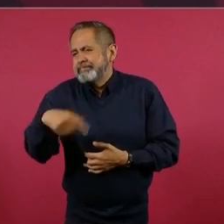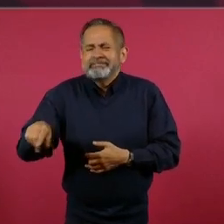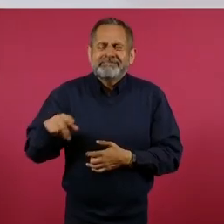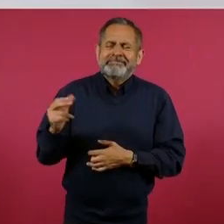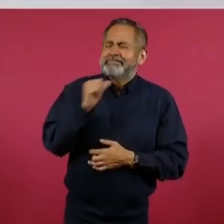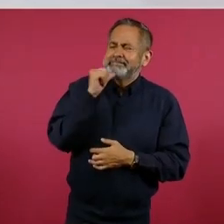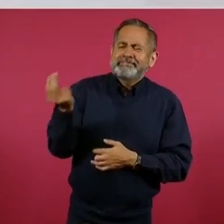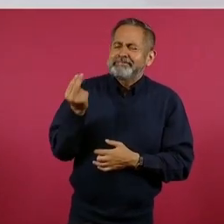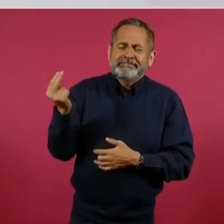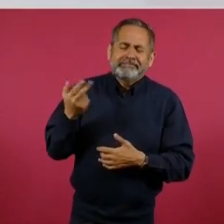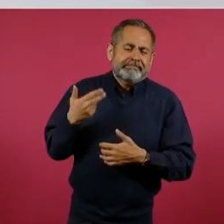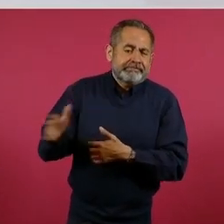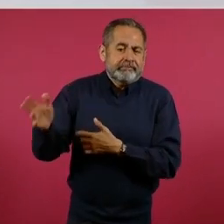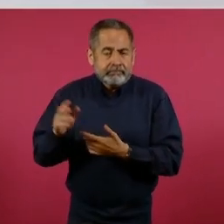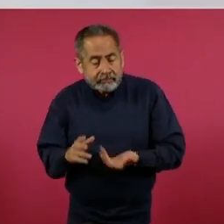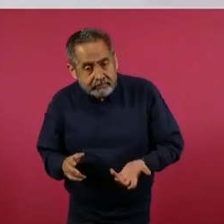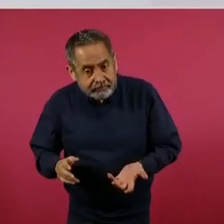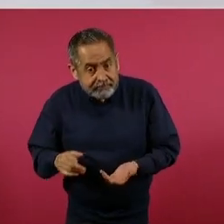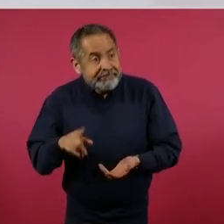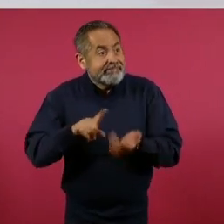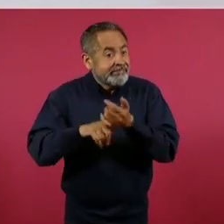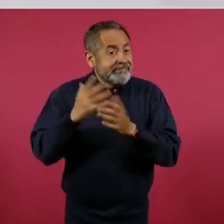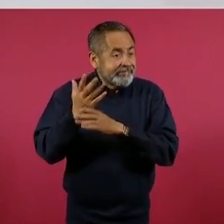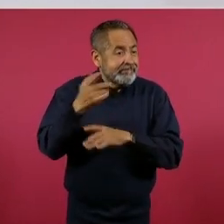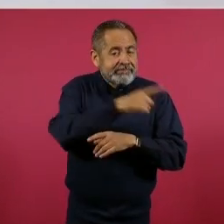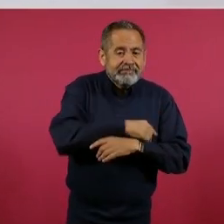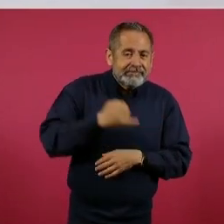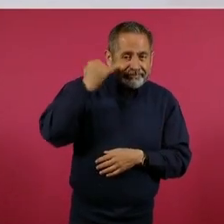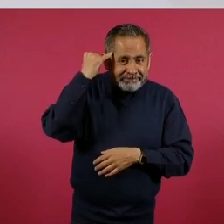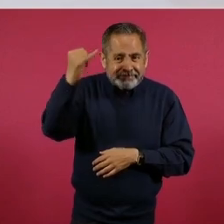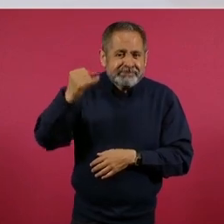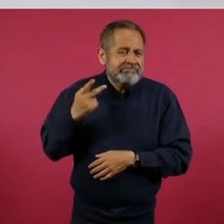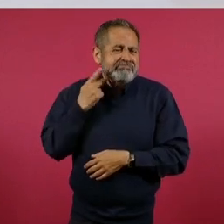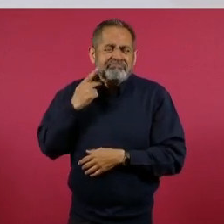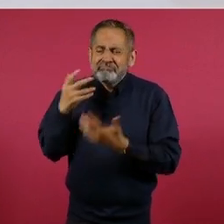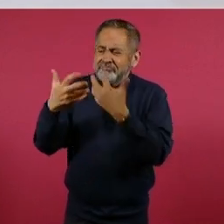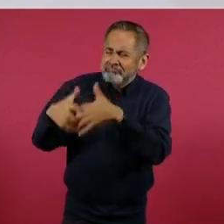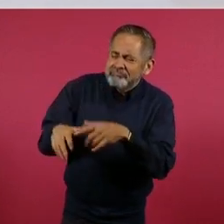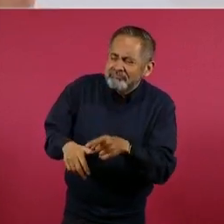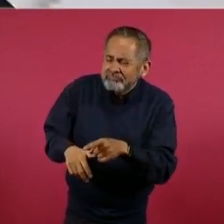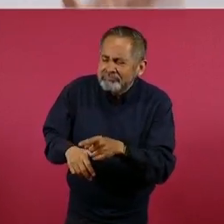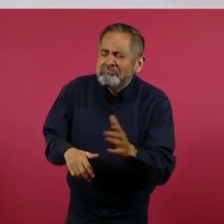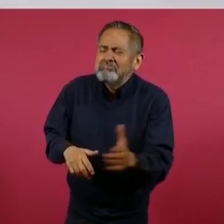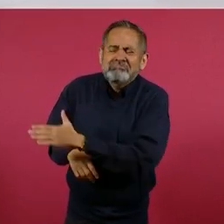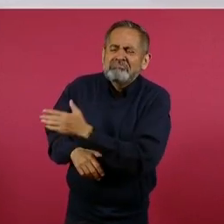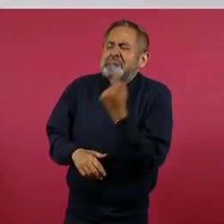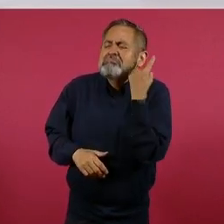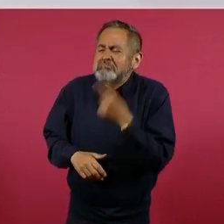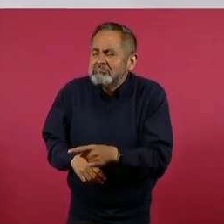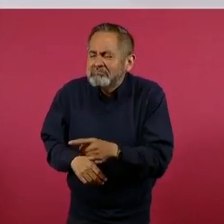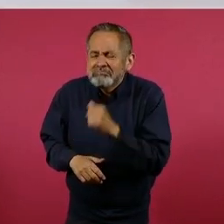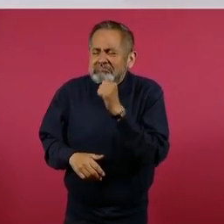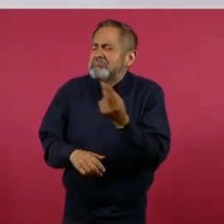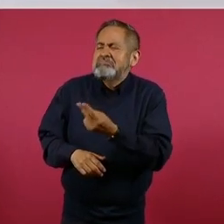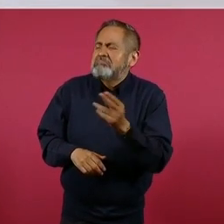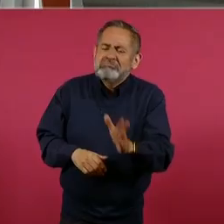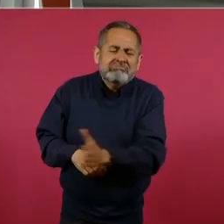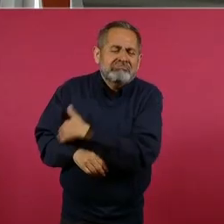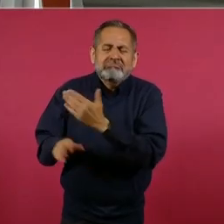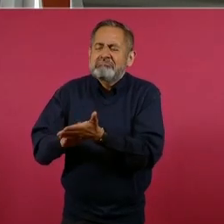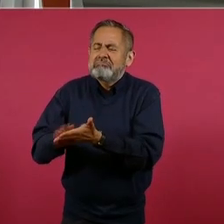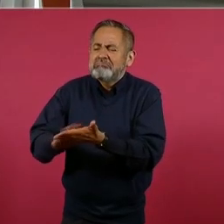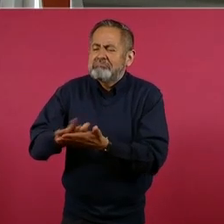actividades productivas. Se llegó a decir que la mejor política industrial era la que no existía. Sí.